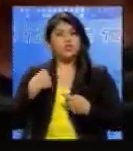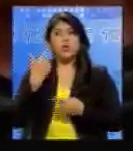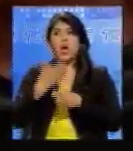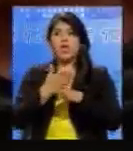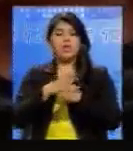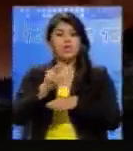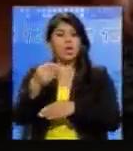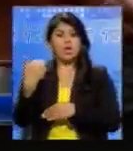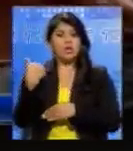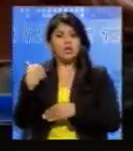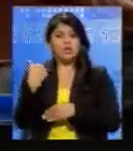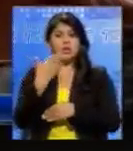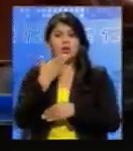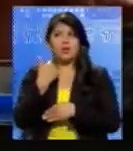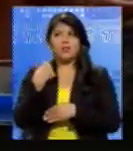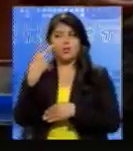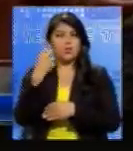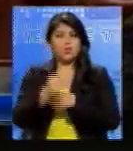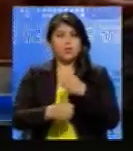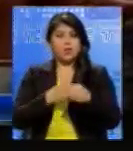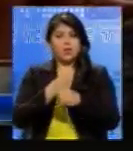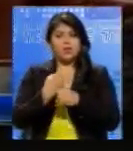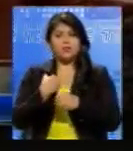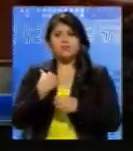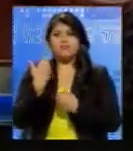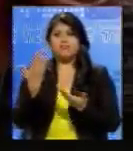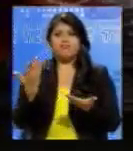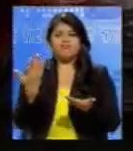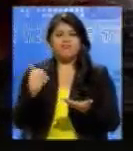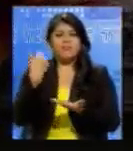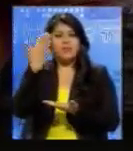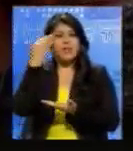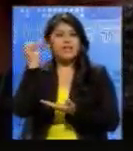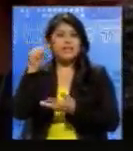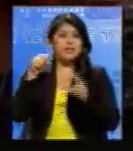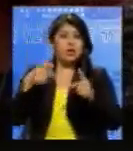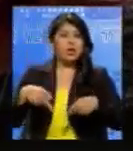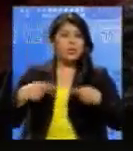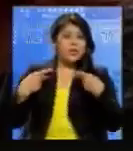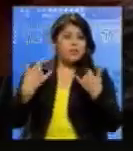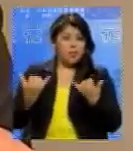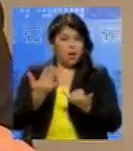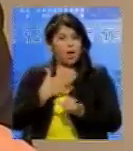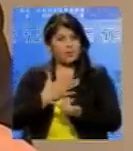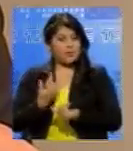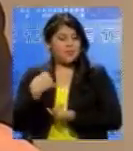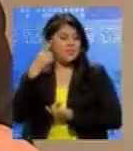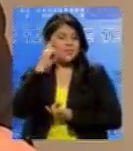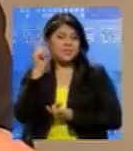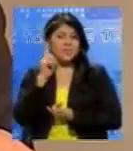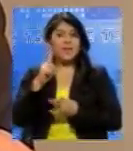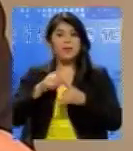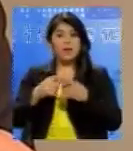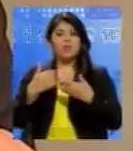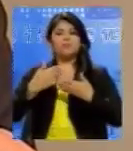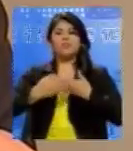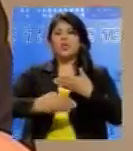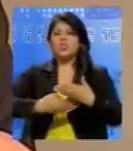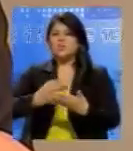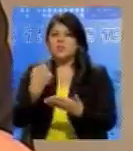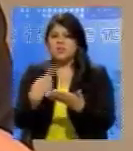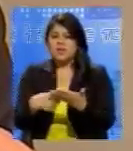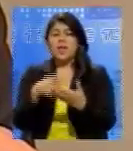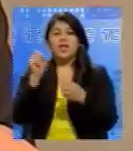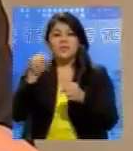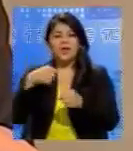tenía, de aquí a unos años, no se sabía si yo iba a estar como hoy estoy. Son procedimientos